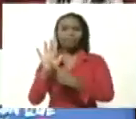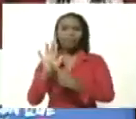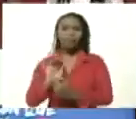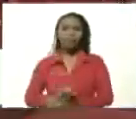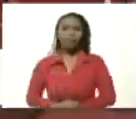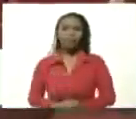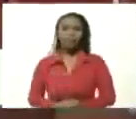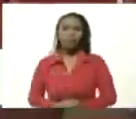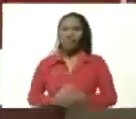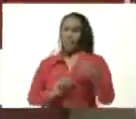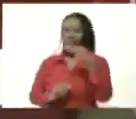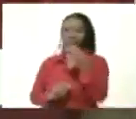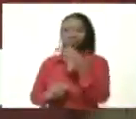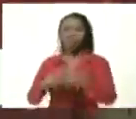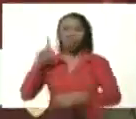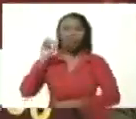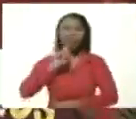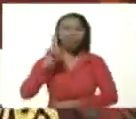Eso es mentira.